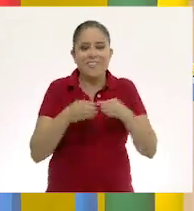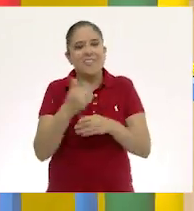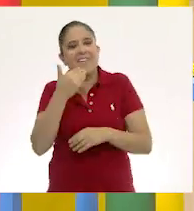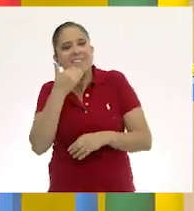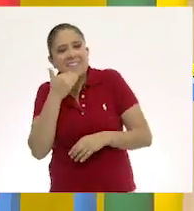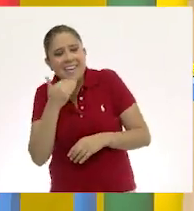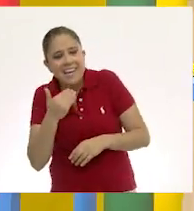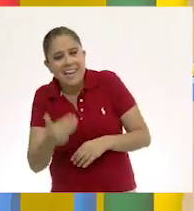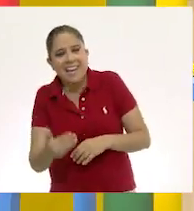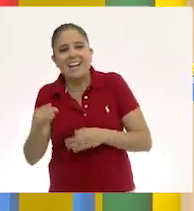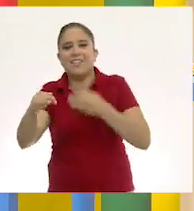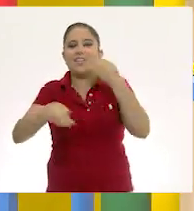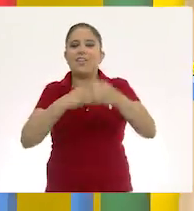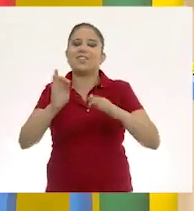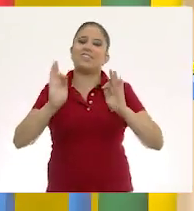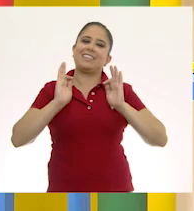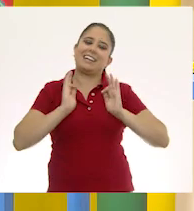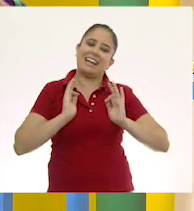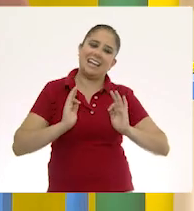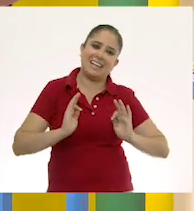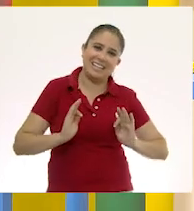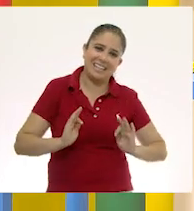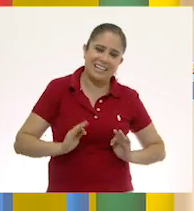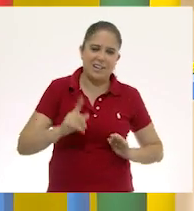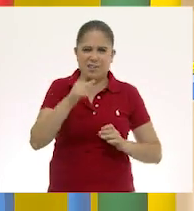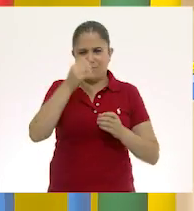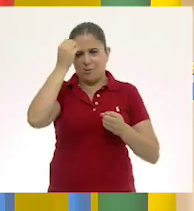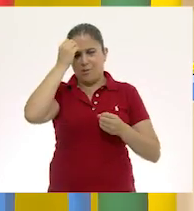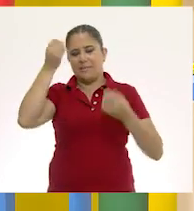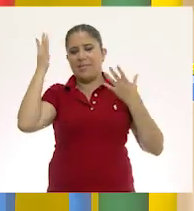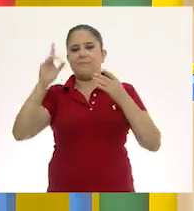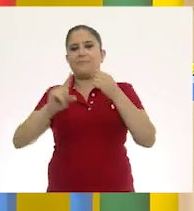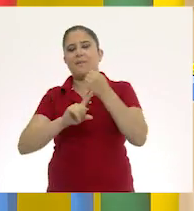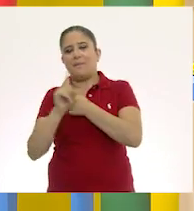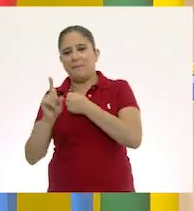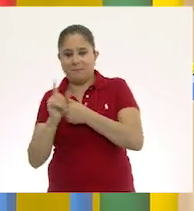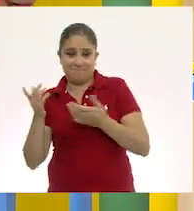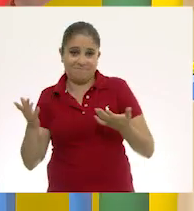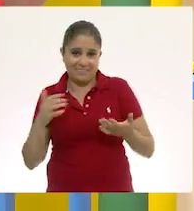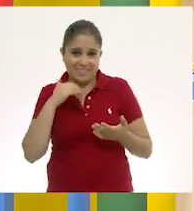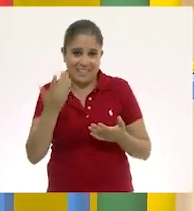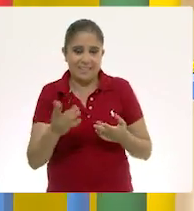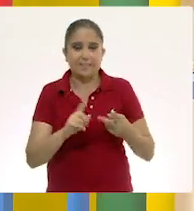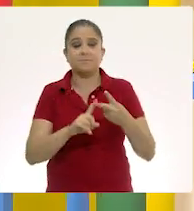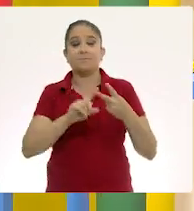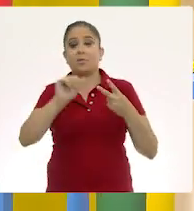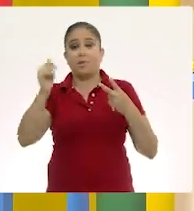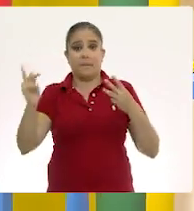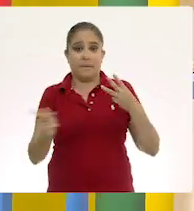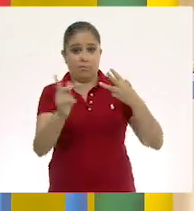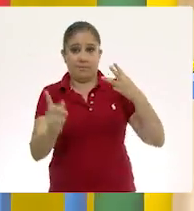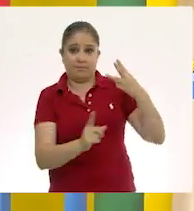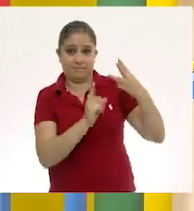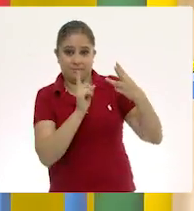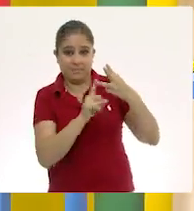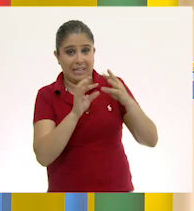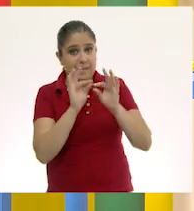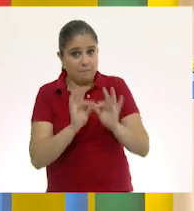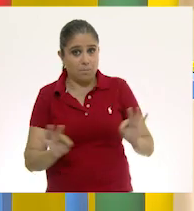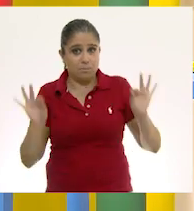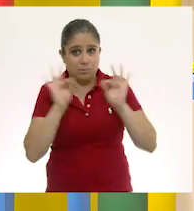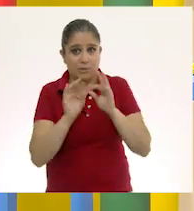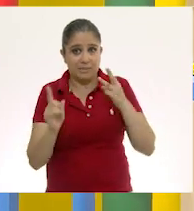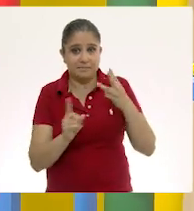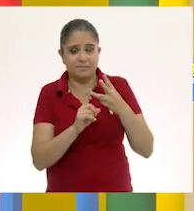unida, que todos estemos tranquilos, que nos olvidemos de los problemas, en fin. Otra pregunta, tercera pregunta, que es muy